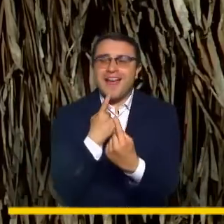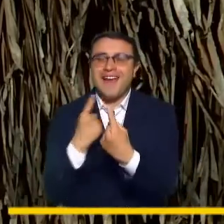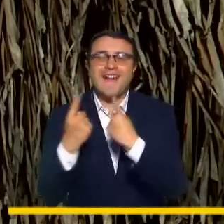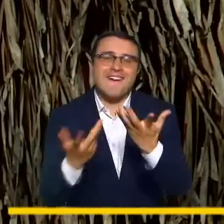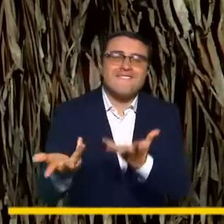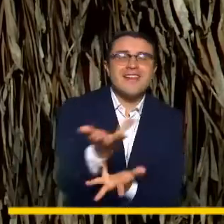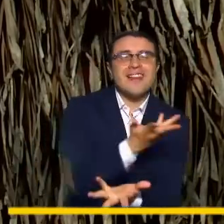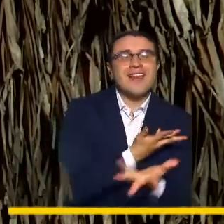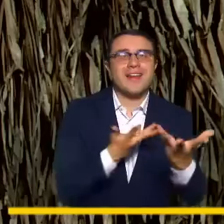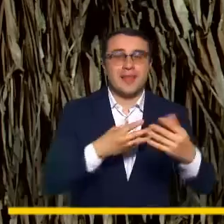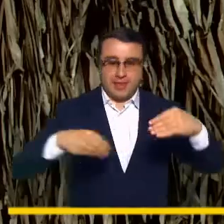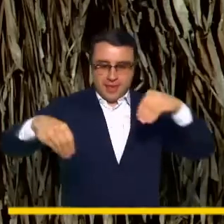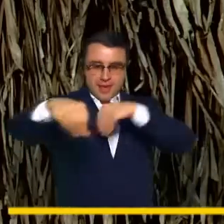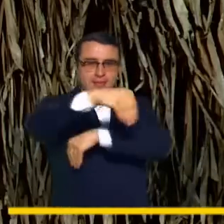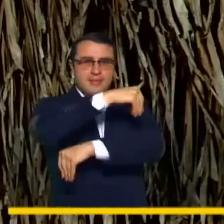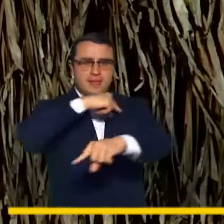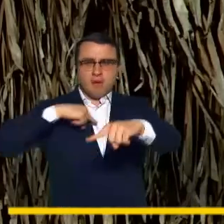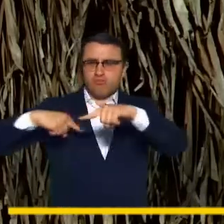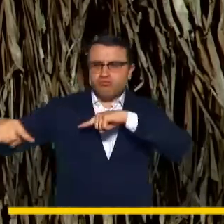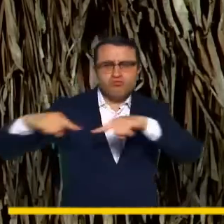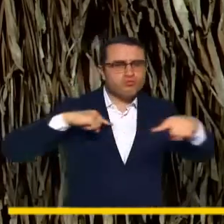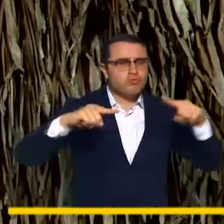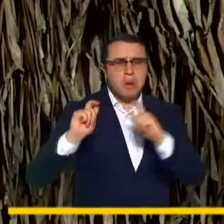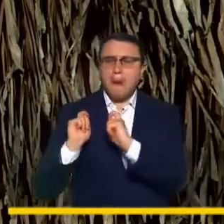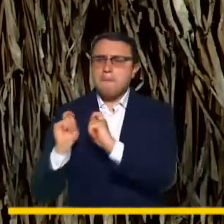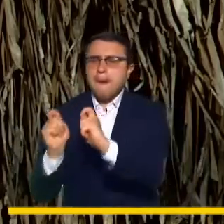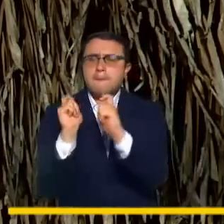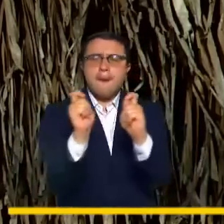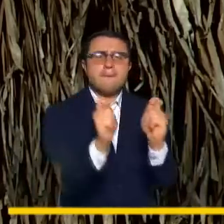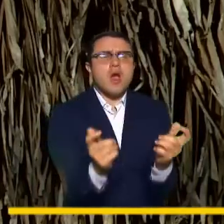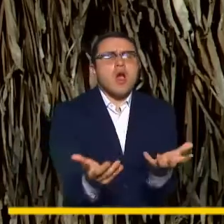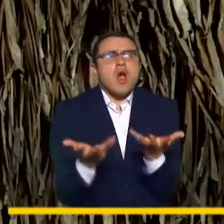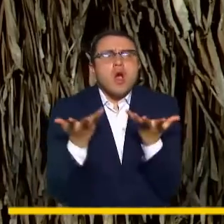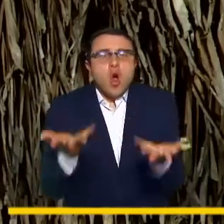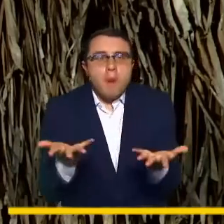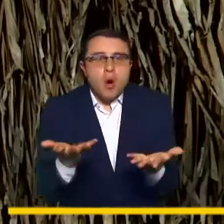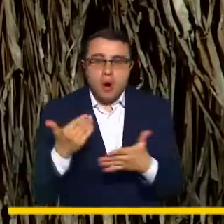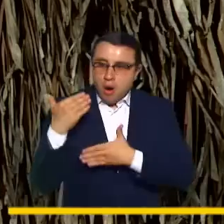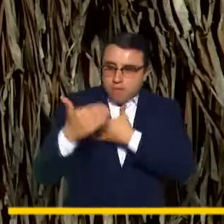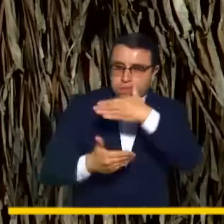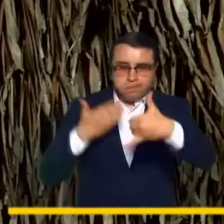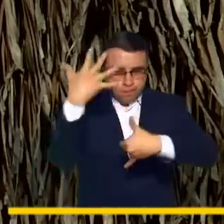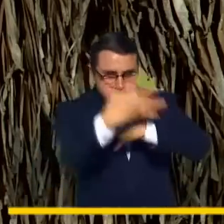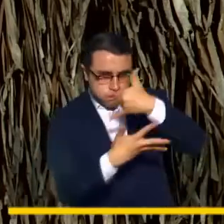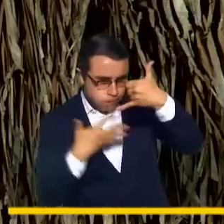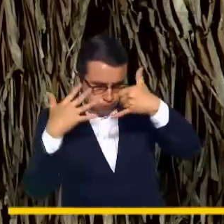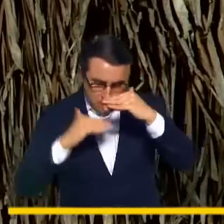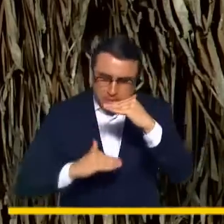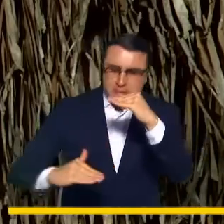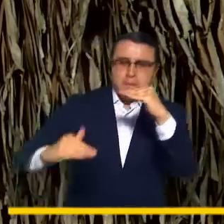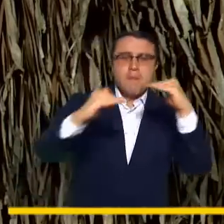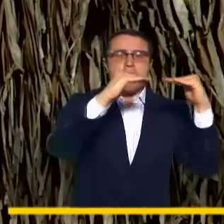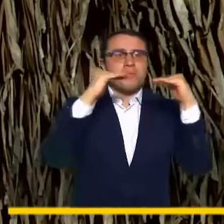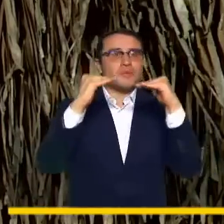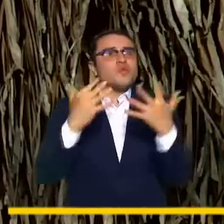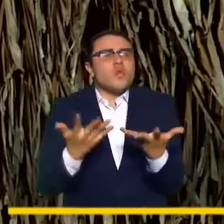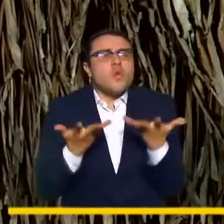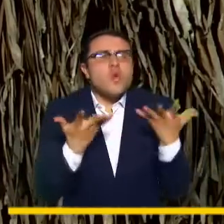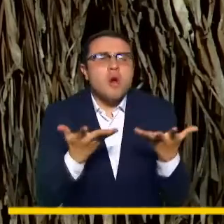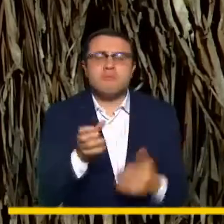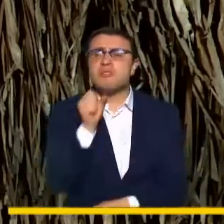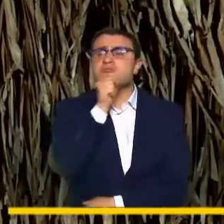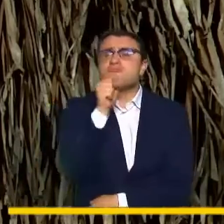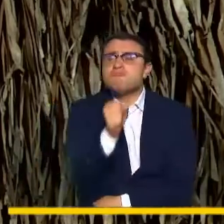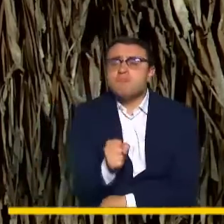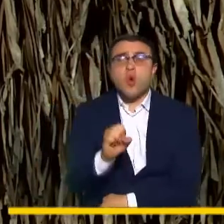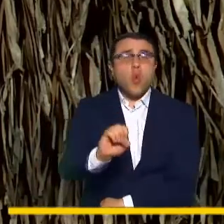¿Cómo repartimos la tierra? ¿Cómo construimos la equidad? ¿Cómo el viejo y la vieja pueden tener un